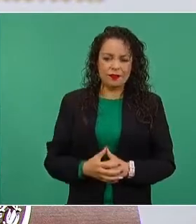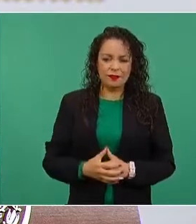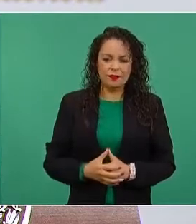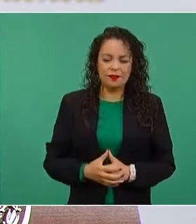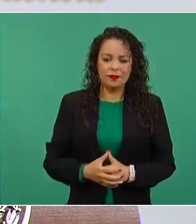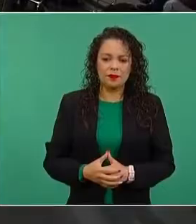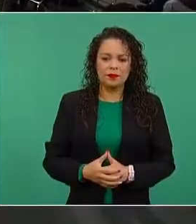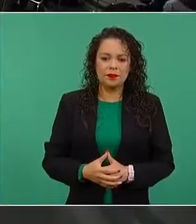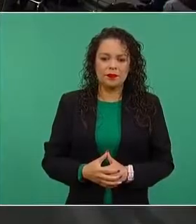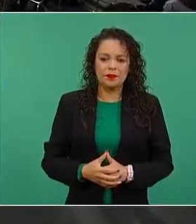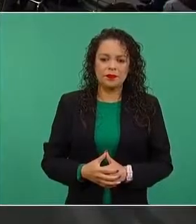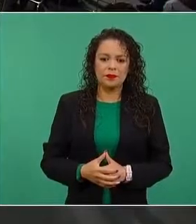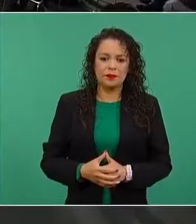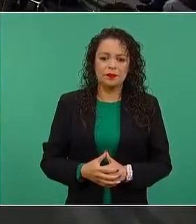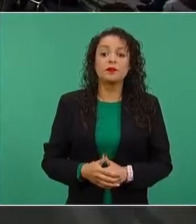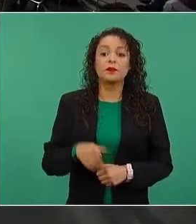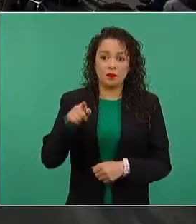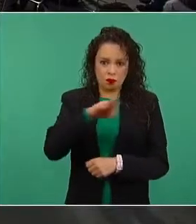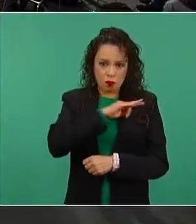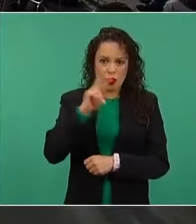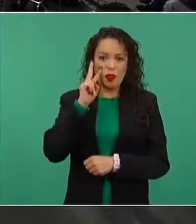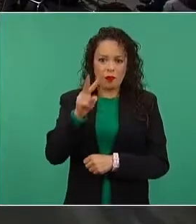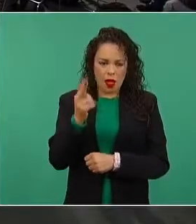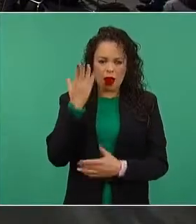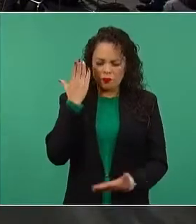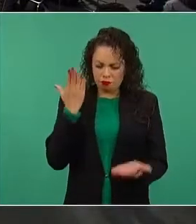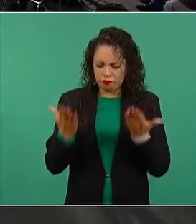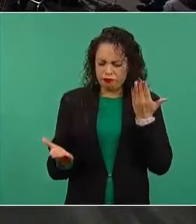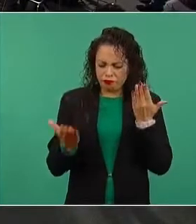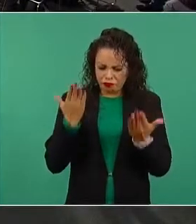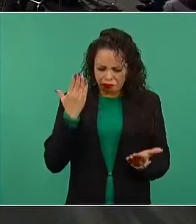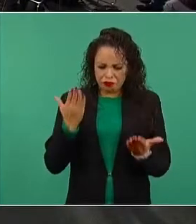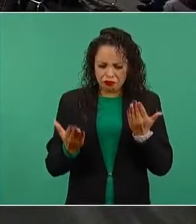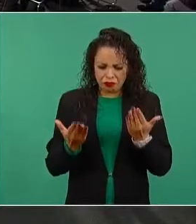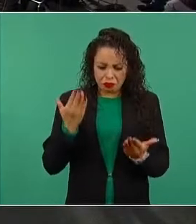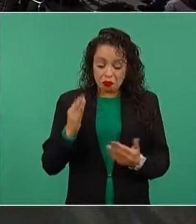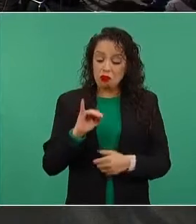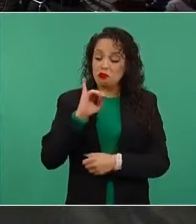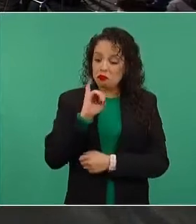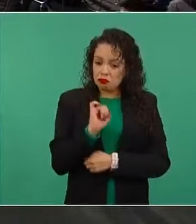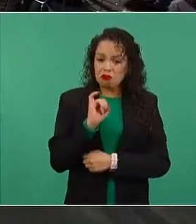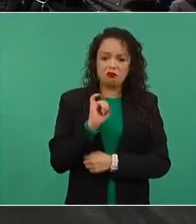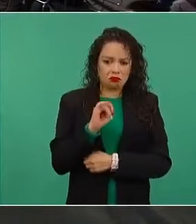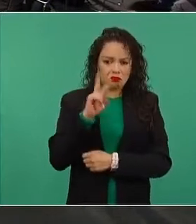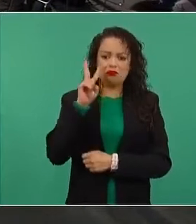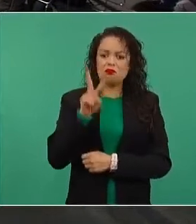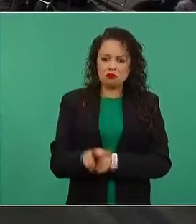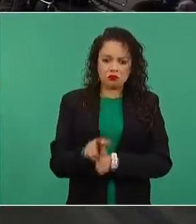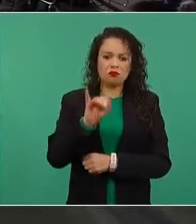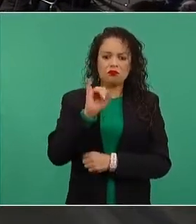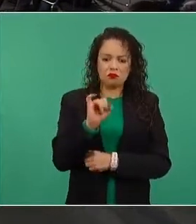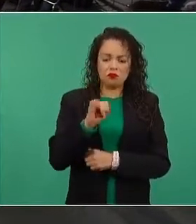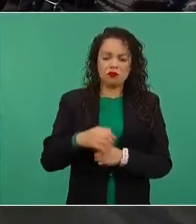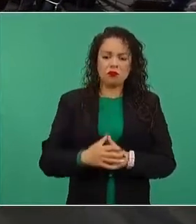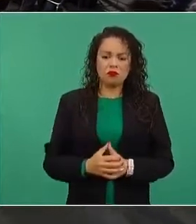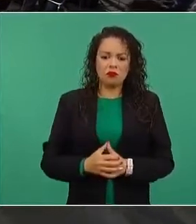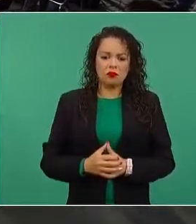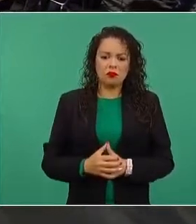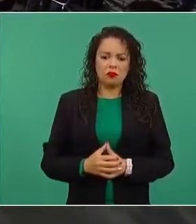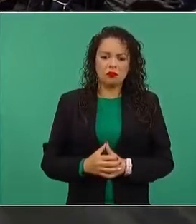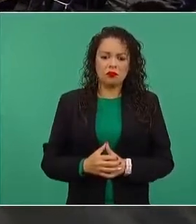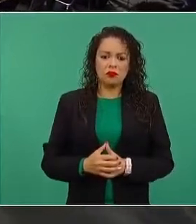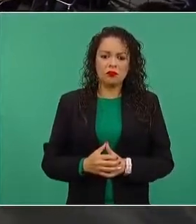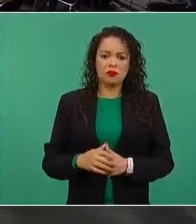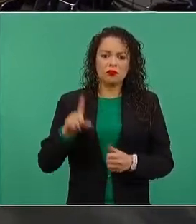y van a ver la diferencia. En efecto, nosotros nada más tenemos 6.5. la